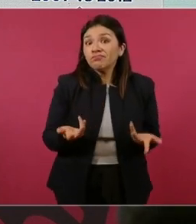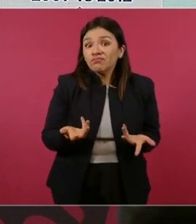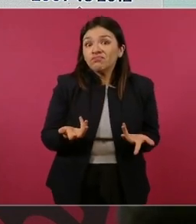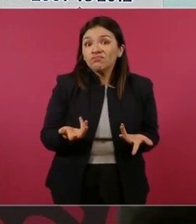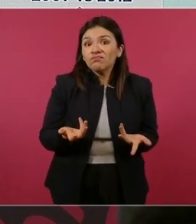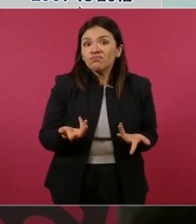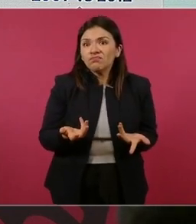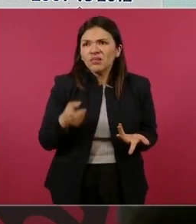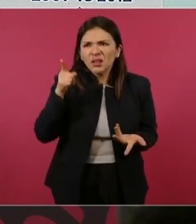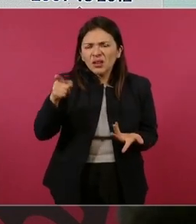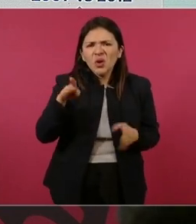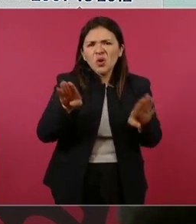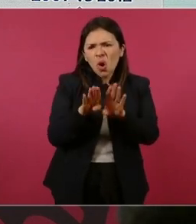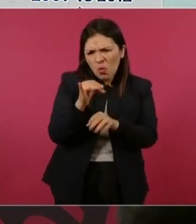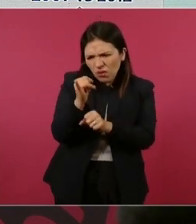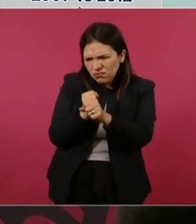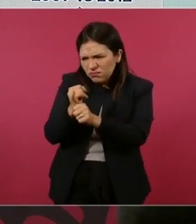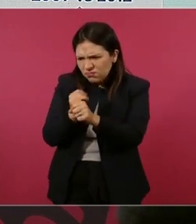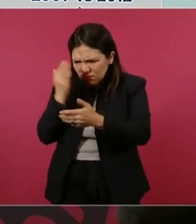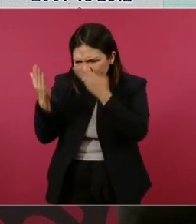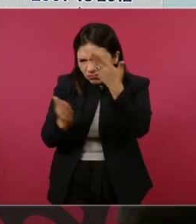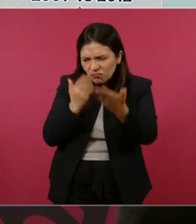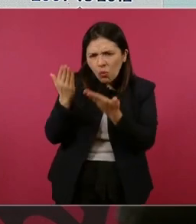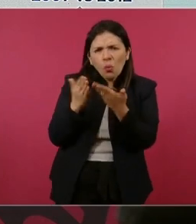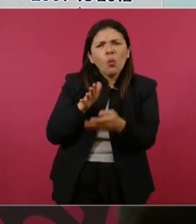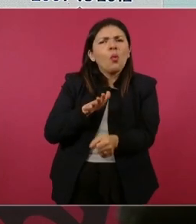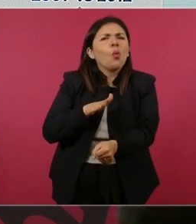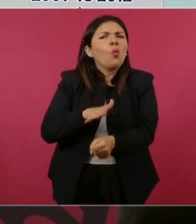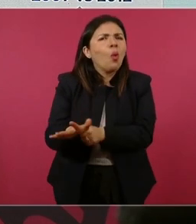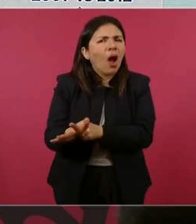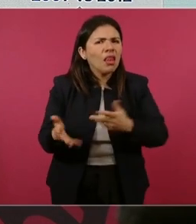¿De qué estudio partió?